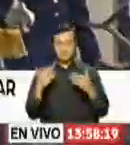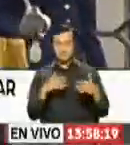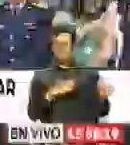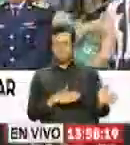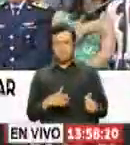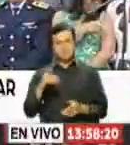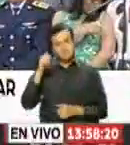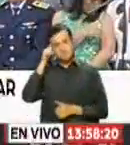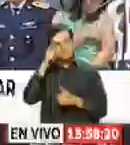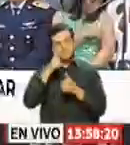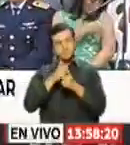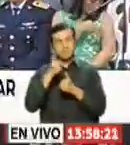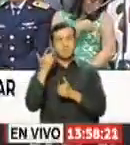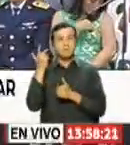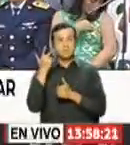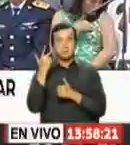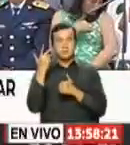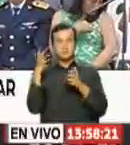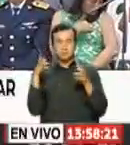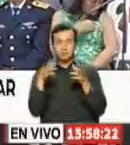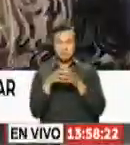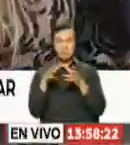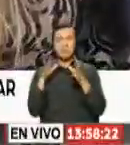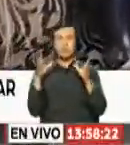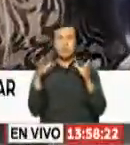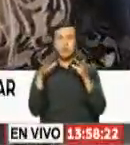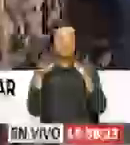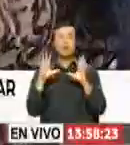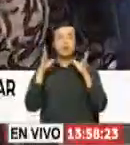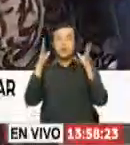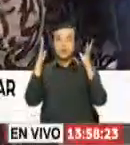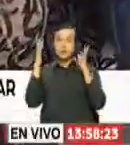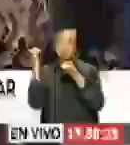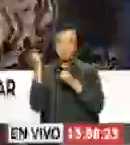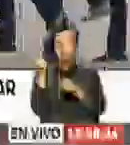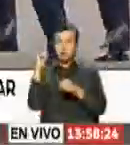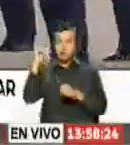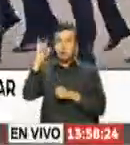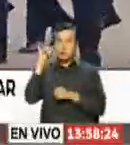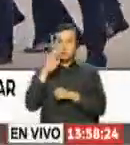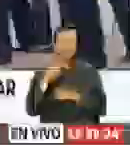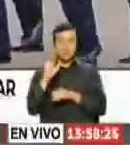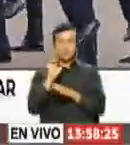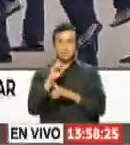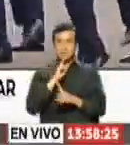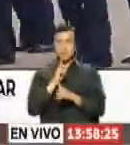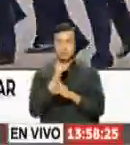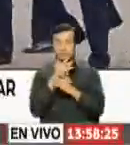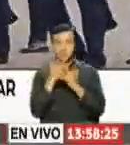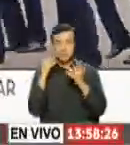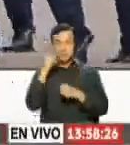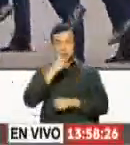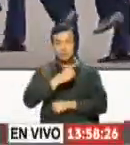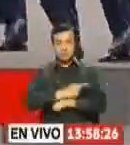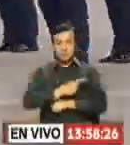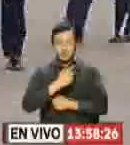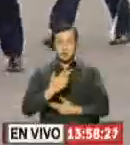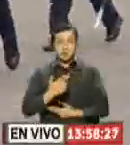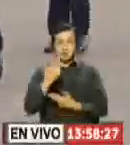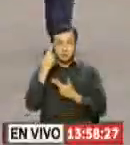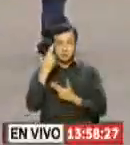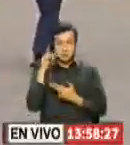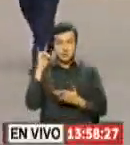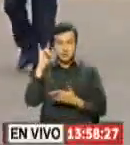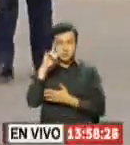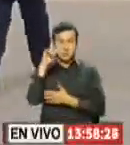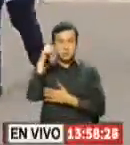por conmemorarse el 98º aniversario de creación de la Aviación Militar Ecuatoriana y el Día de la Fuerza Aérea